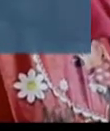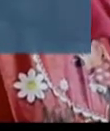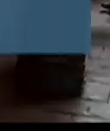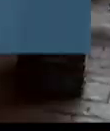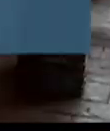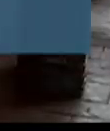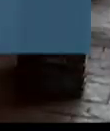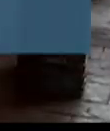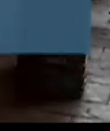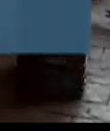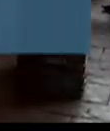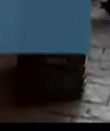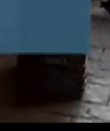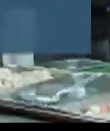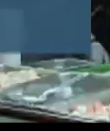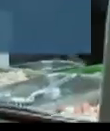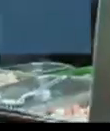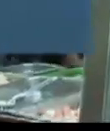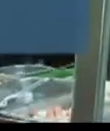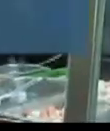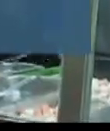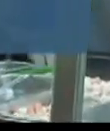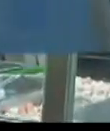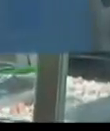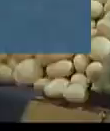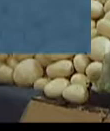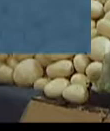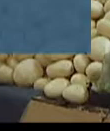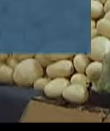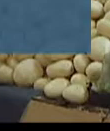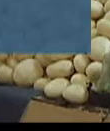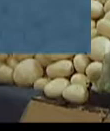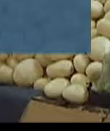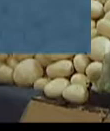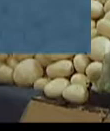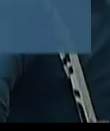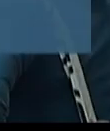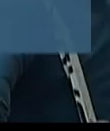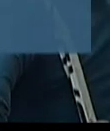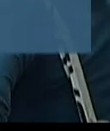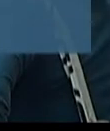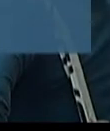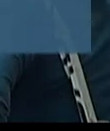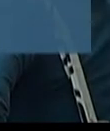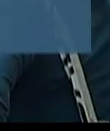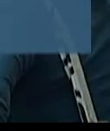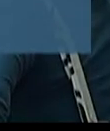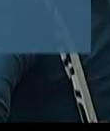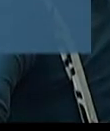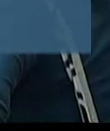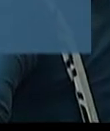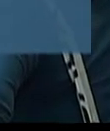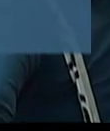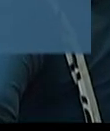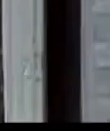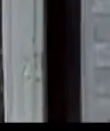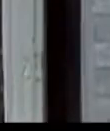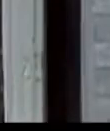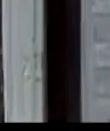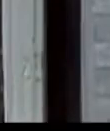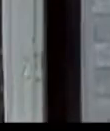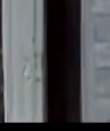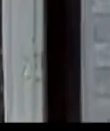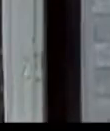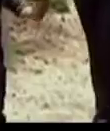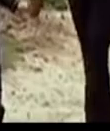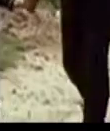alcanzó un crecimiento real de 1.9%, al tiempo que la población en situación de pobreza creció en 2%. De